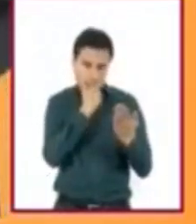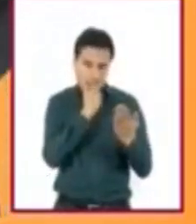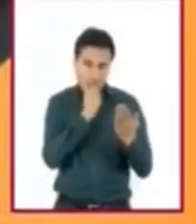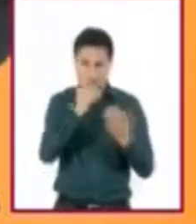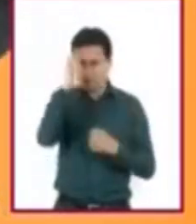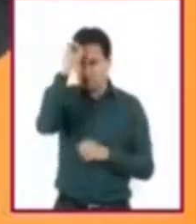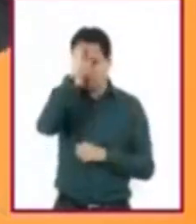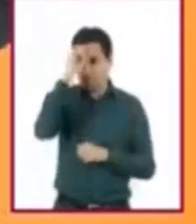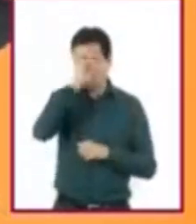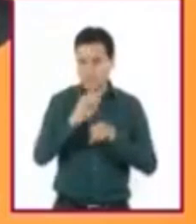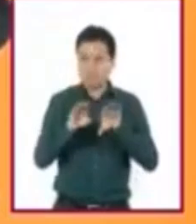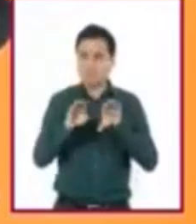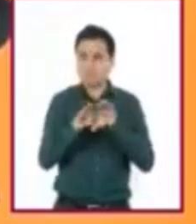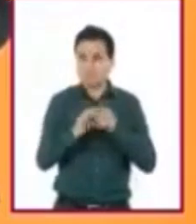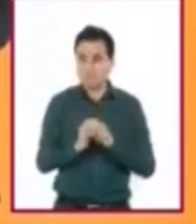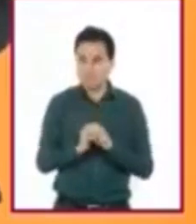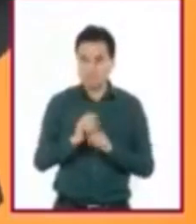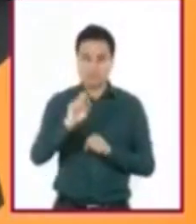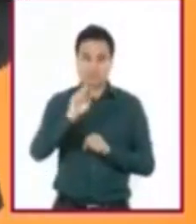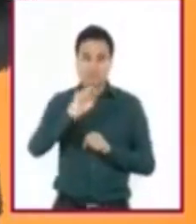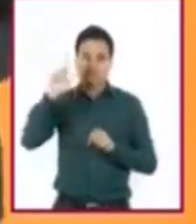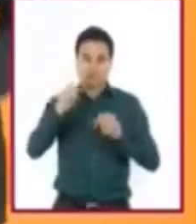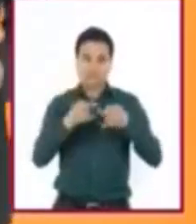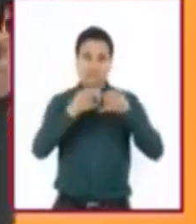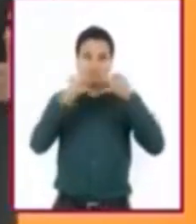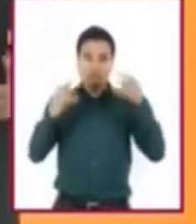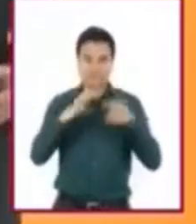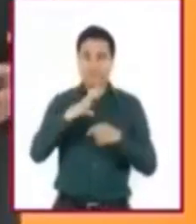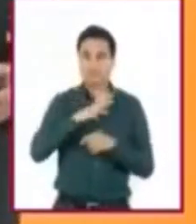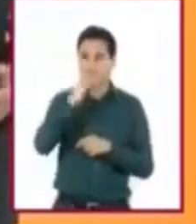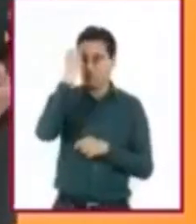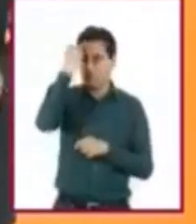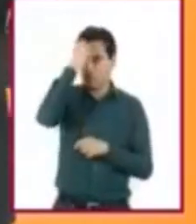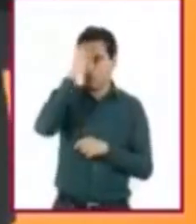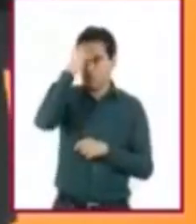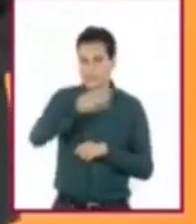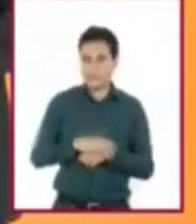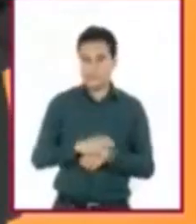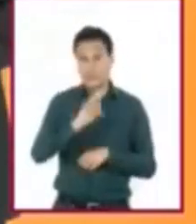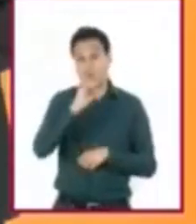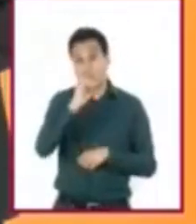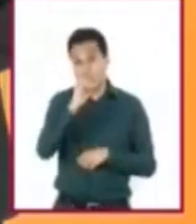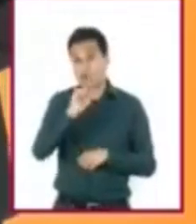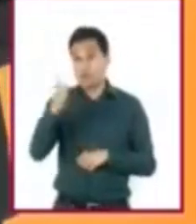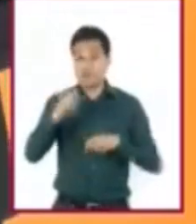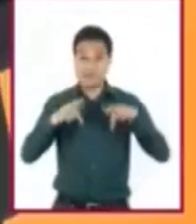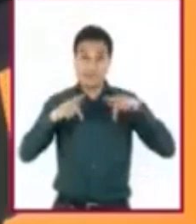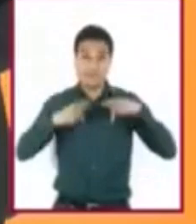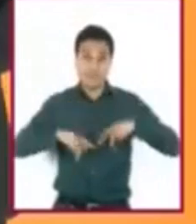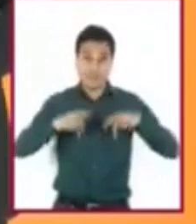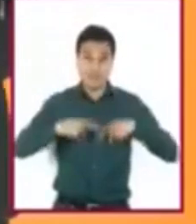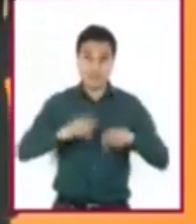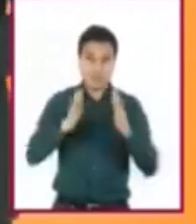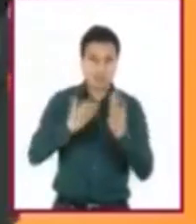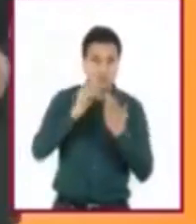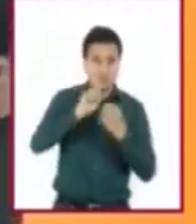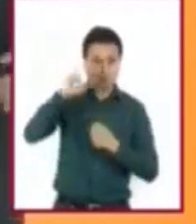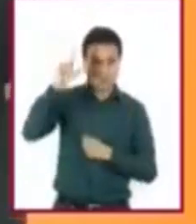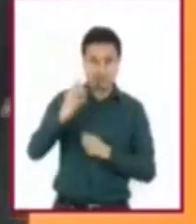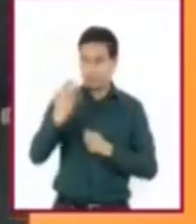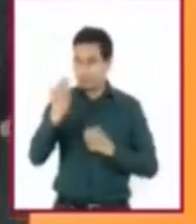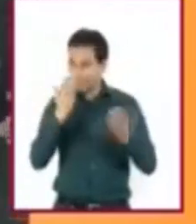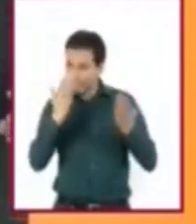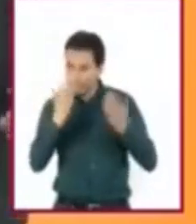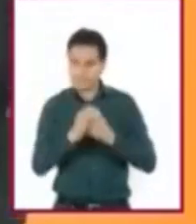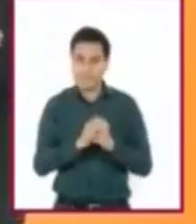los historiadores se basan en teorías, estudios hechos por sus colegas y otras ciencias sociales y humanísticas que les